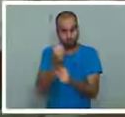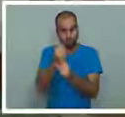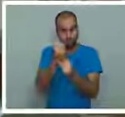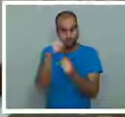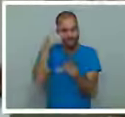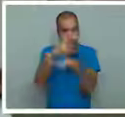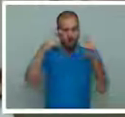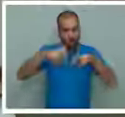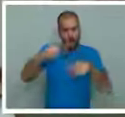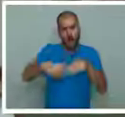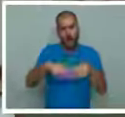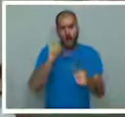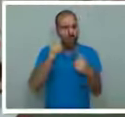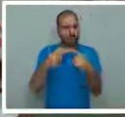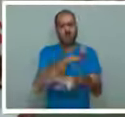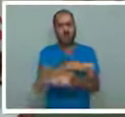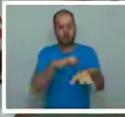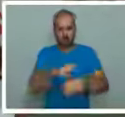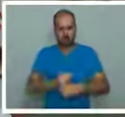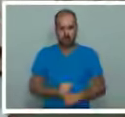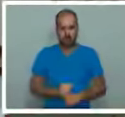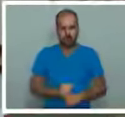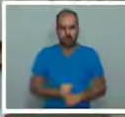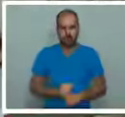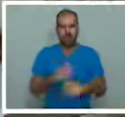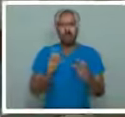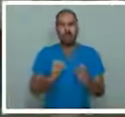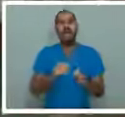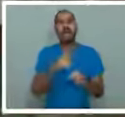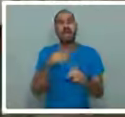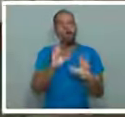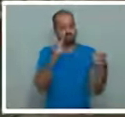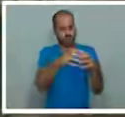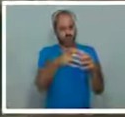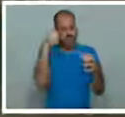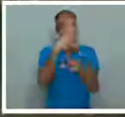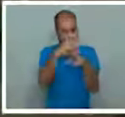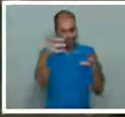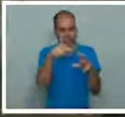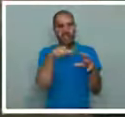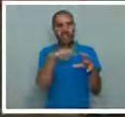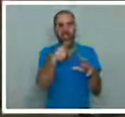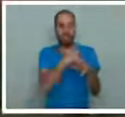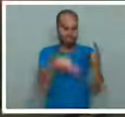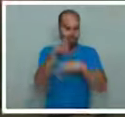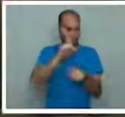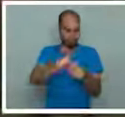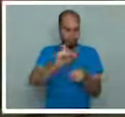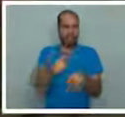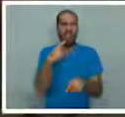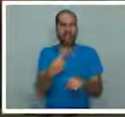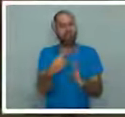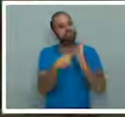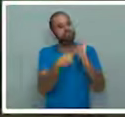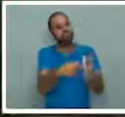de la agricultura le ha encomendado como tarea estratégica a las imágentes proveer la base científico técnica para garantizar la conservación el